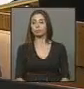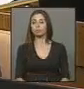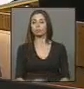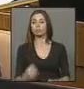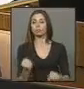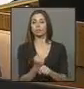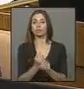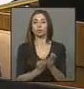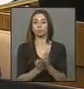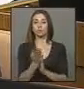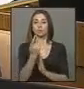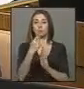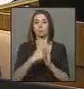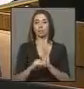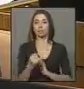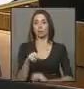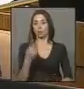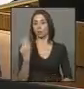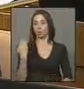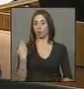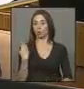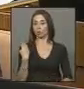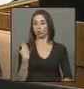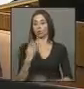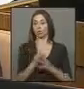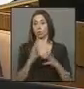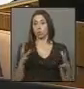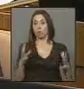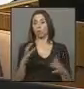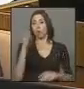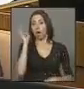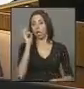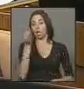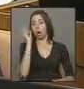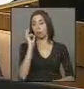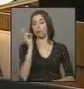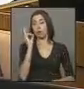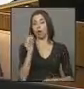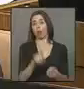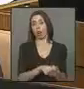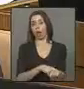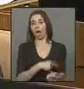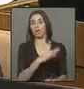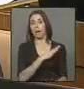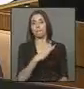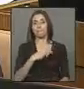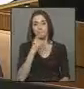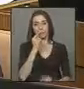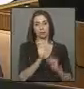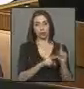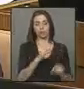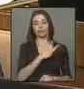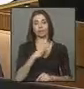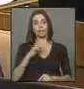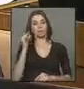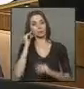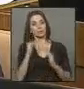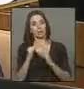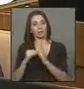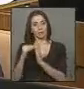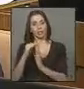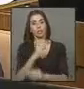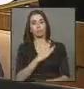que iniciamos por allá en el mes de junio en sendas reuniones que tuvimos con el Ministro de Defensa, con la Ministra de Vivienda y el Ministro de Viviendas